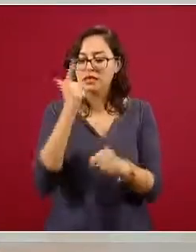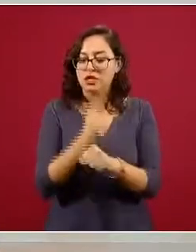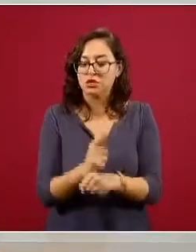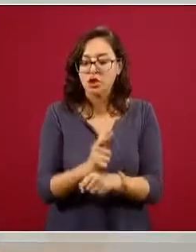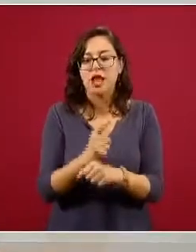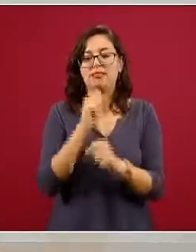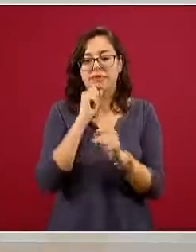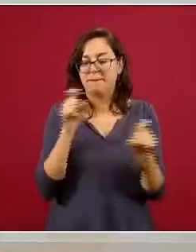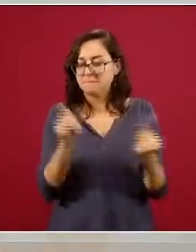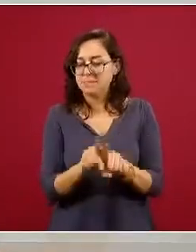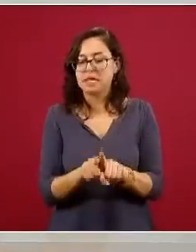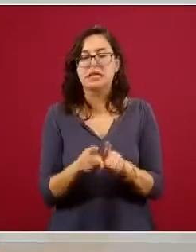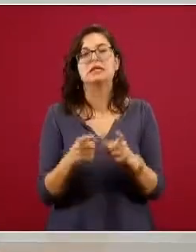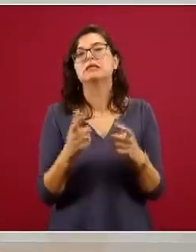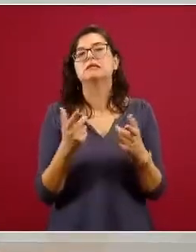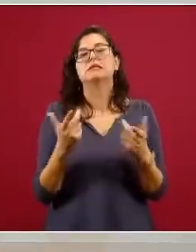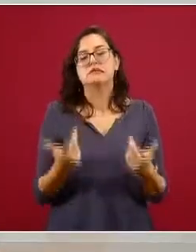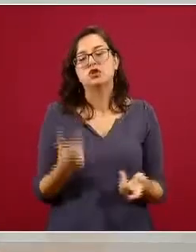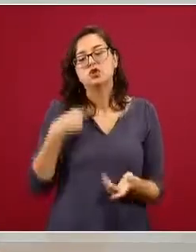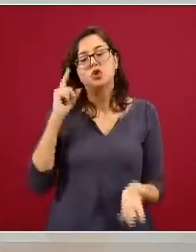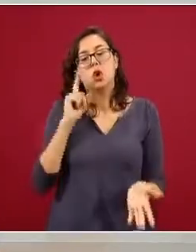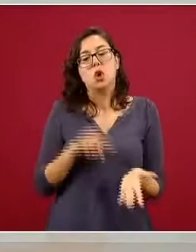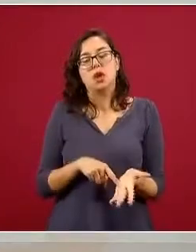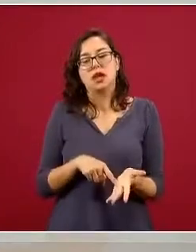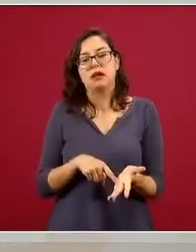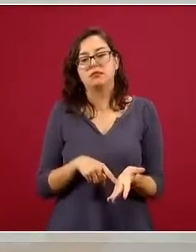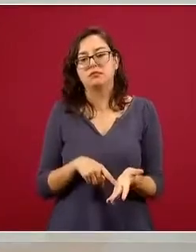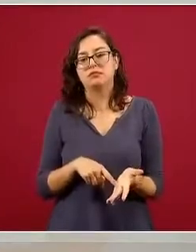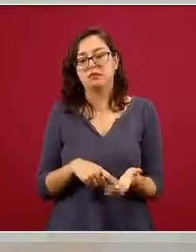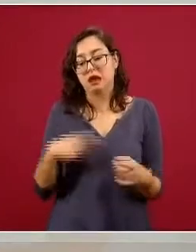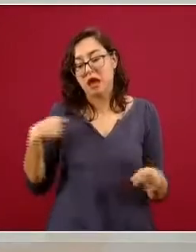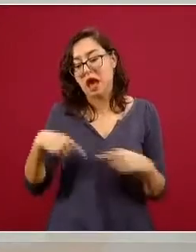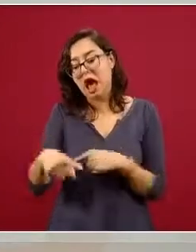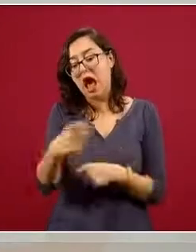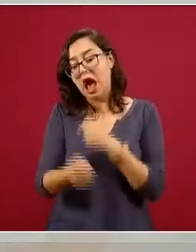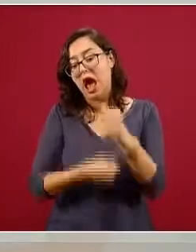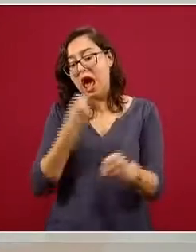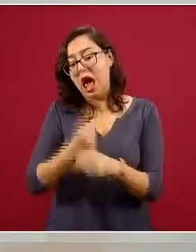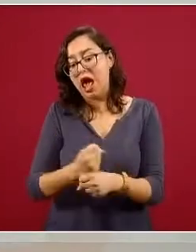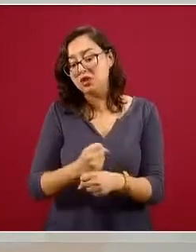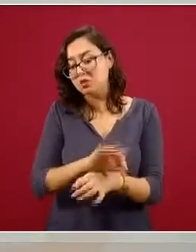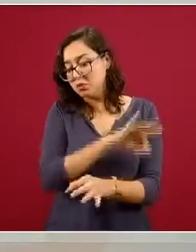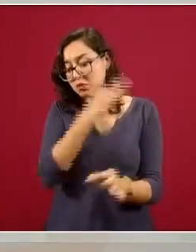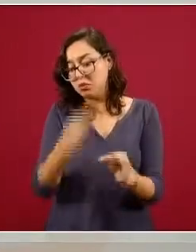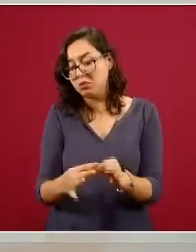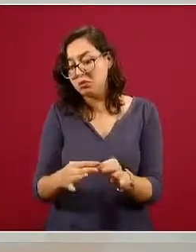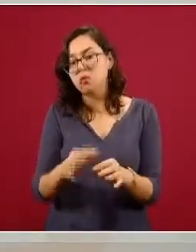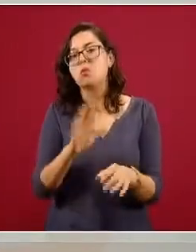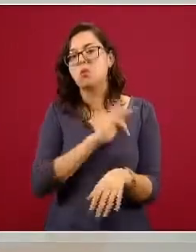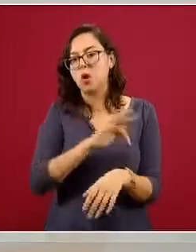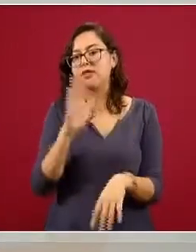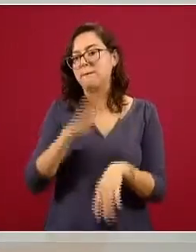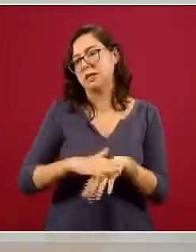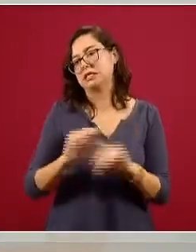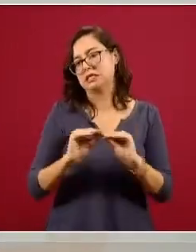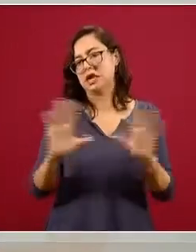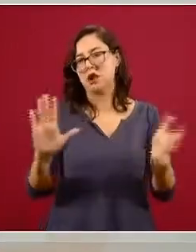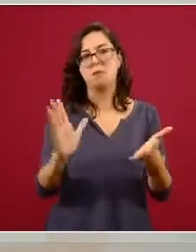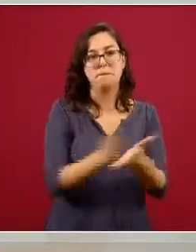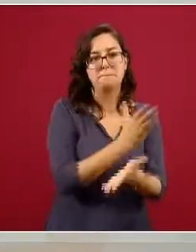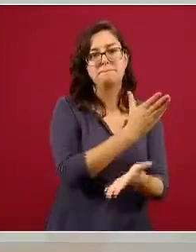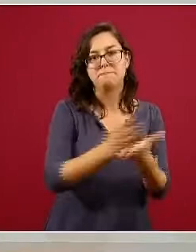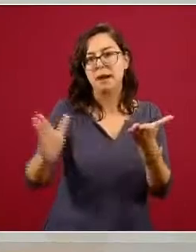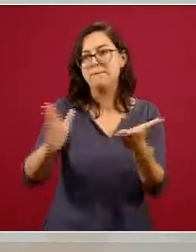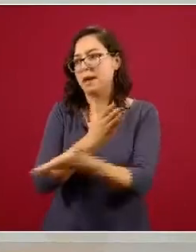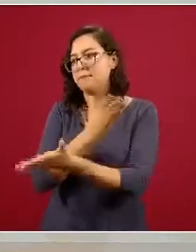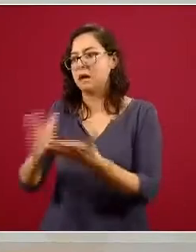adjudicación dentro del sistema de vigilancia, y yo creo que una vez cerrando el año y posteriormente vamos a poder ir definiendo las causas básicas de